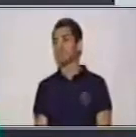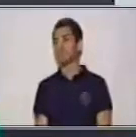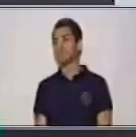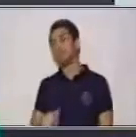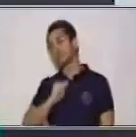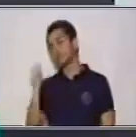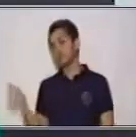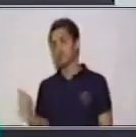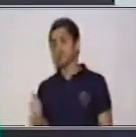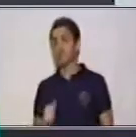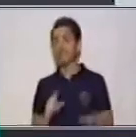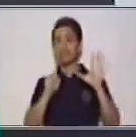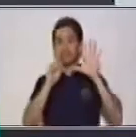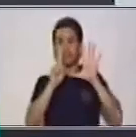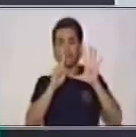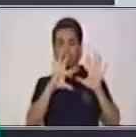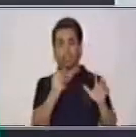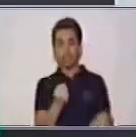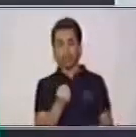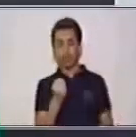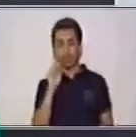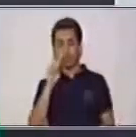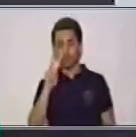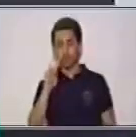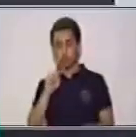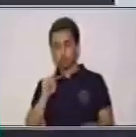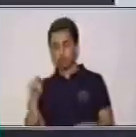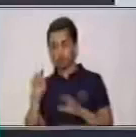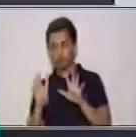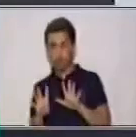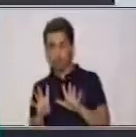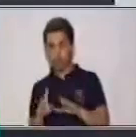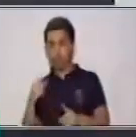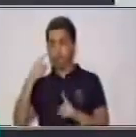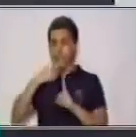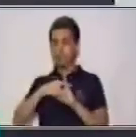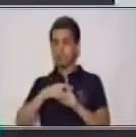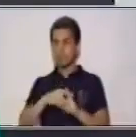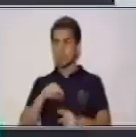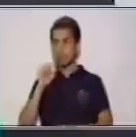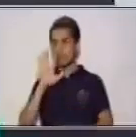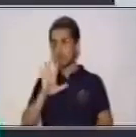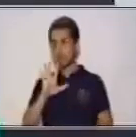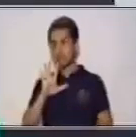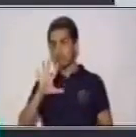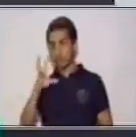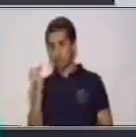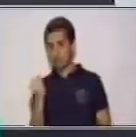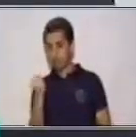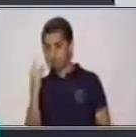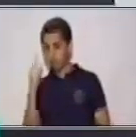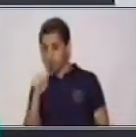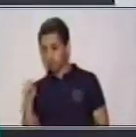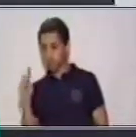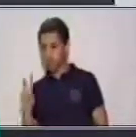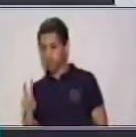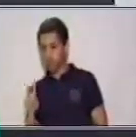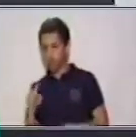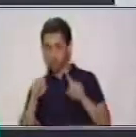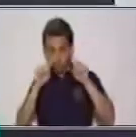Tenemos 6 enteros, 2 novenos, más 5 enteros, 1 medio. Y todo eso multiplicado por 1 quinto.